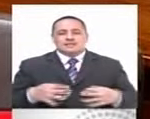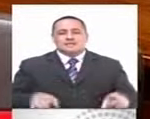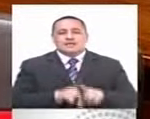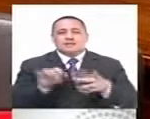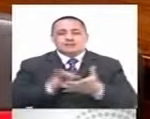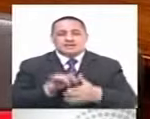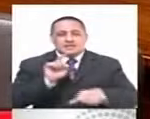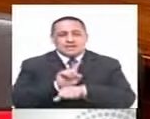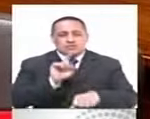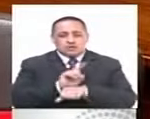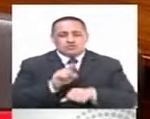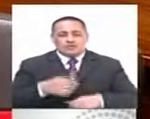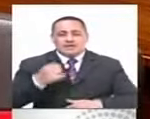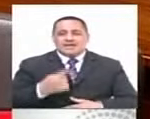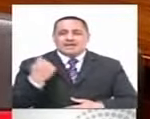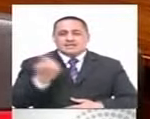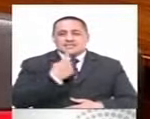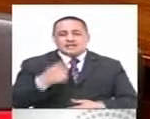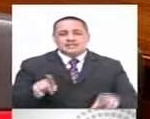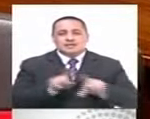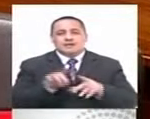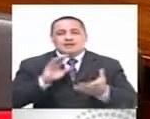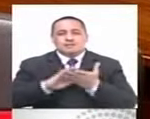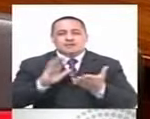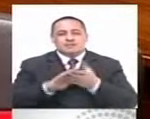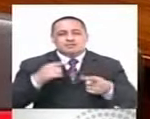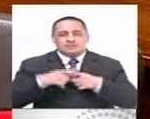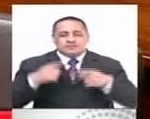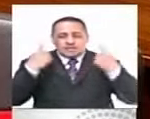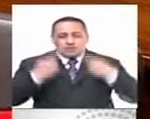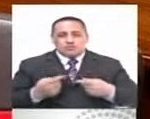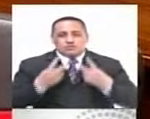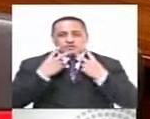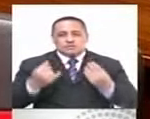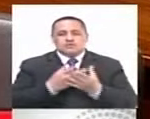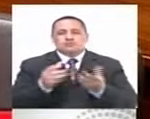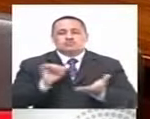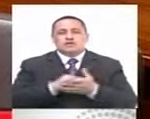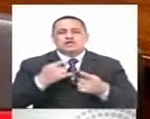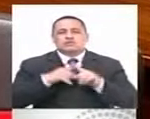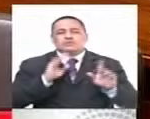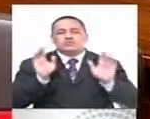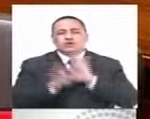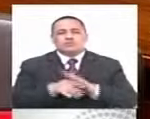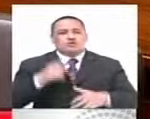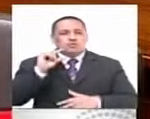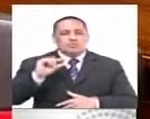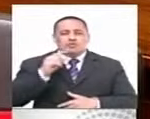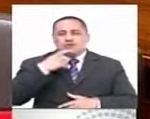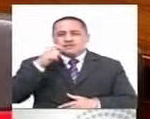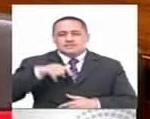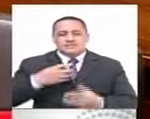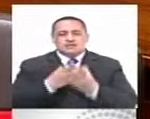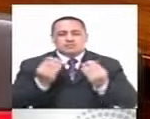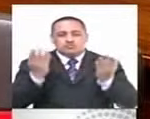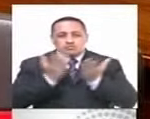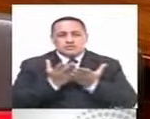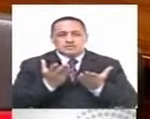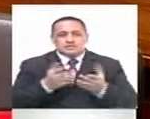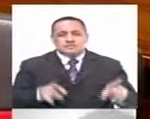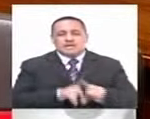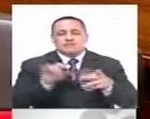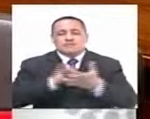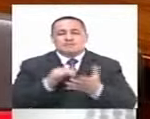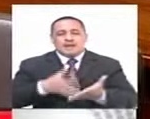Asimismo, la educación técnica, el licenciamiento, las condiciones básicas, que no es otra cosa que lo mínimo que necesitan nuestros estudiantes